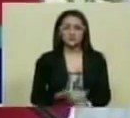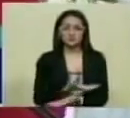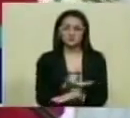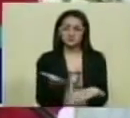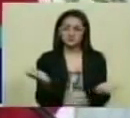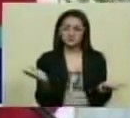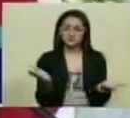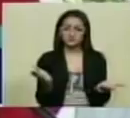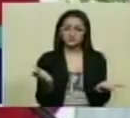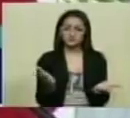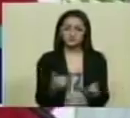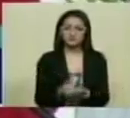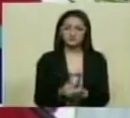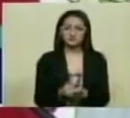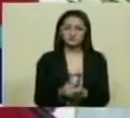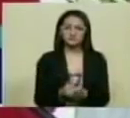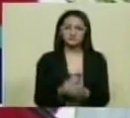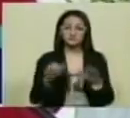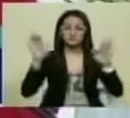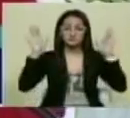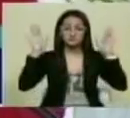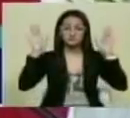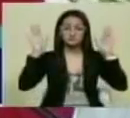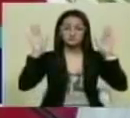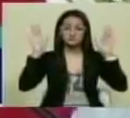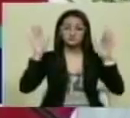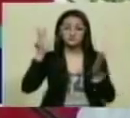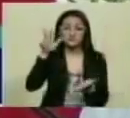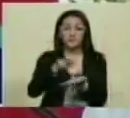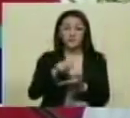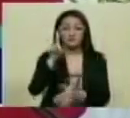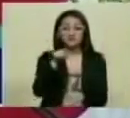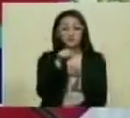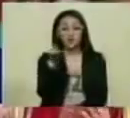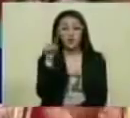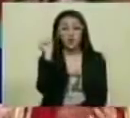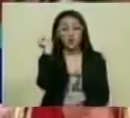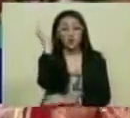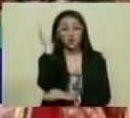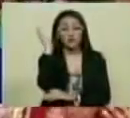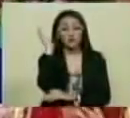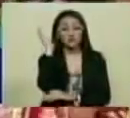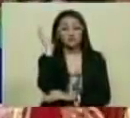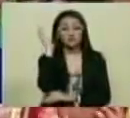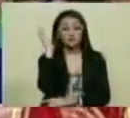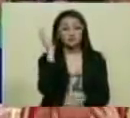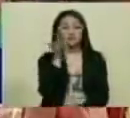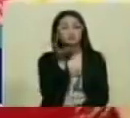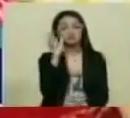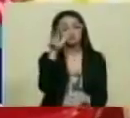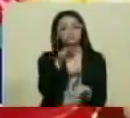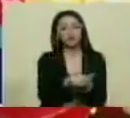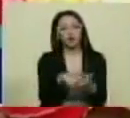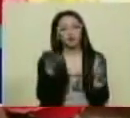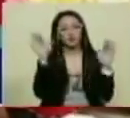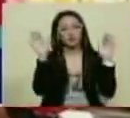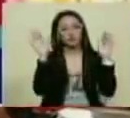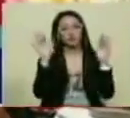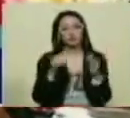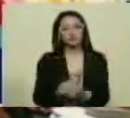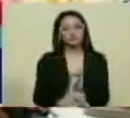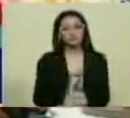levantamos los dos brazos para aprobar que se realizara este Congreso, que tiene como fondo y como